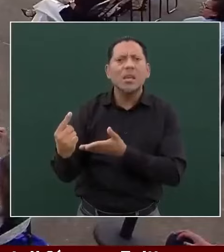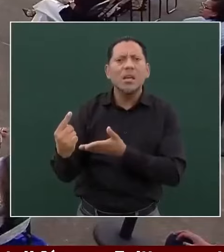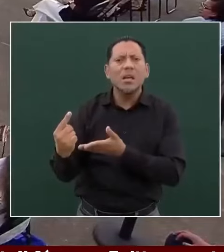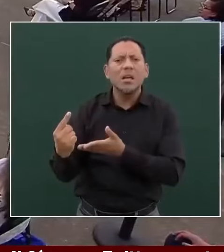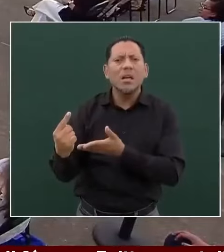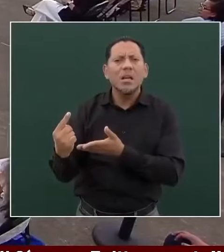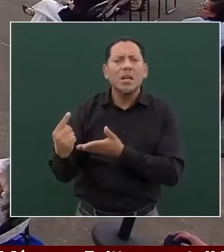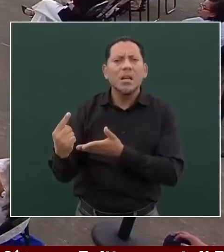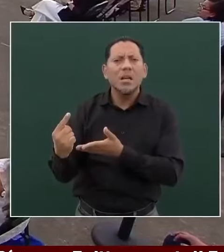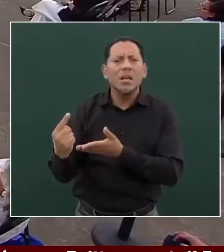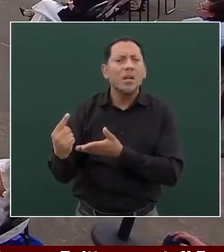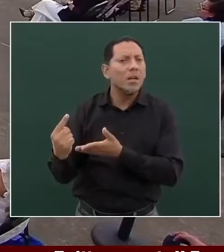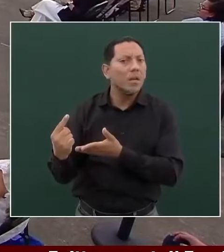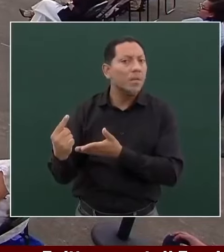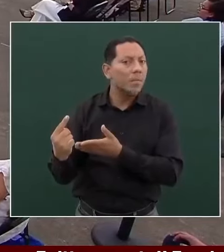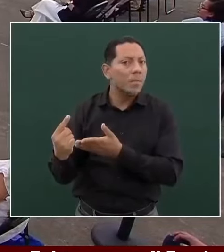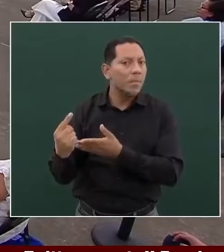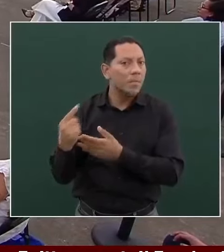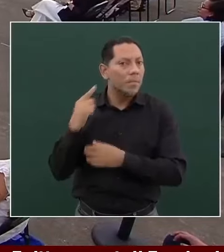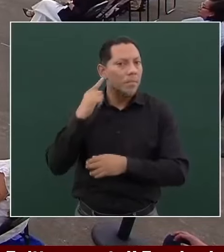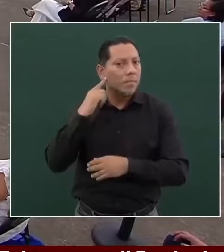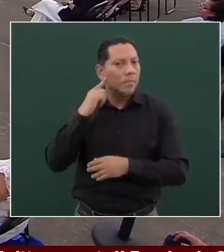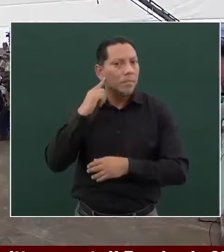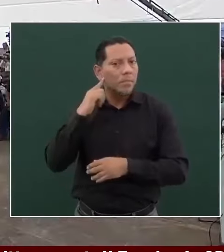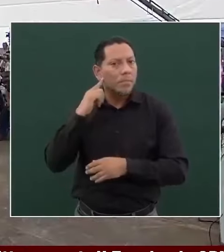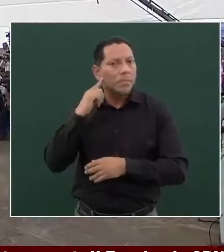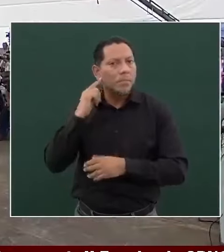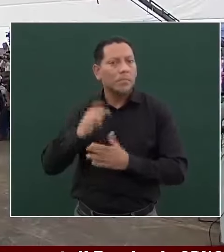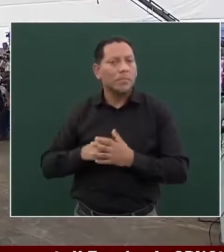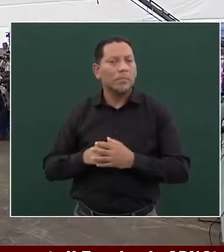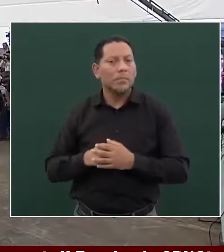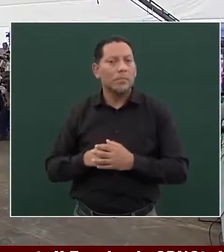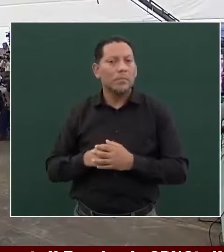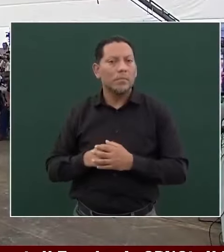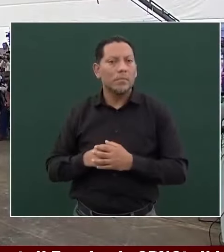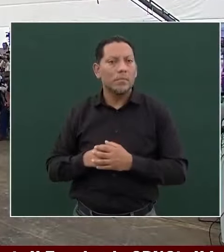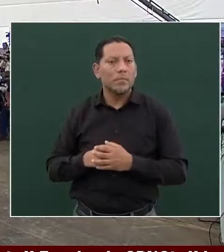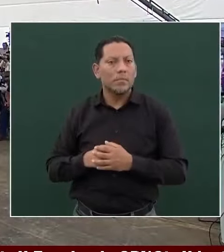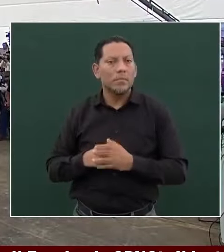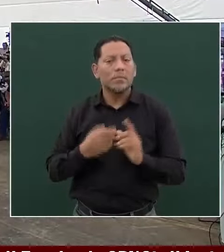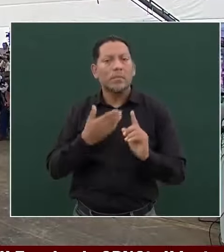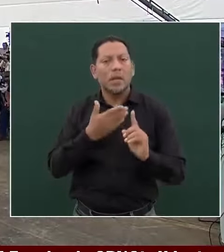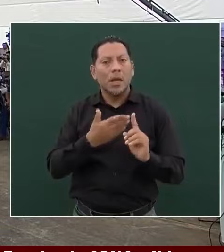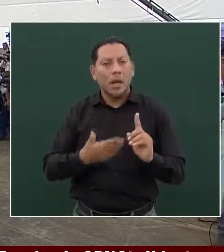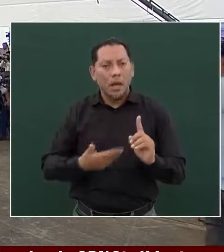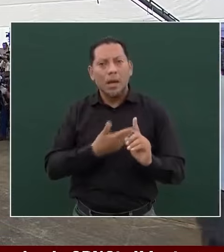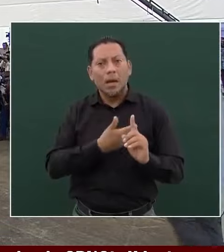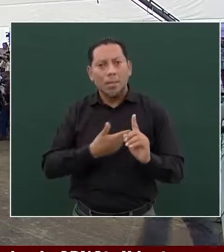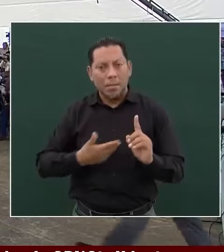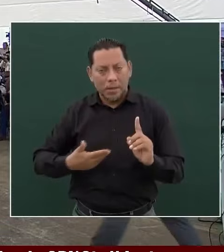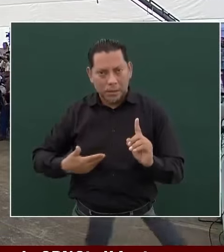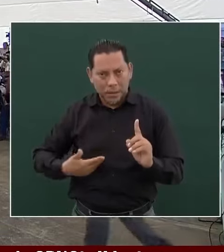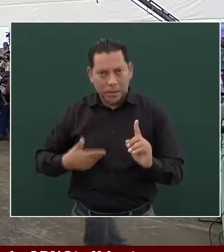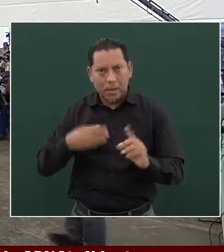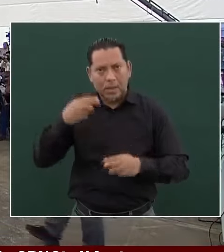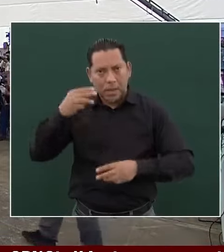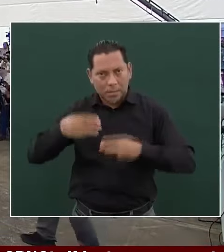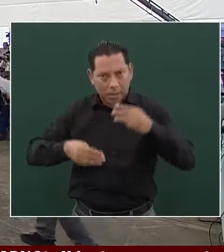Magistrado del Tribunal Electoral. Con Alito Moreno. Ah, la presidenta se reunió